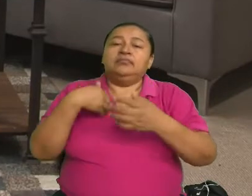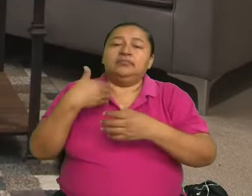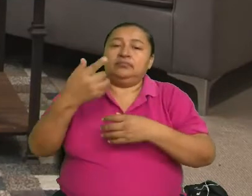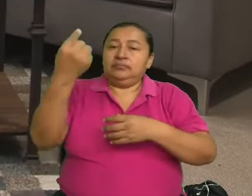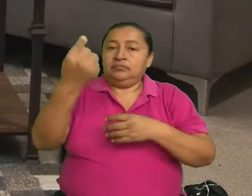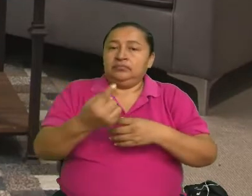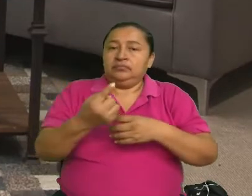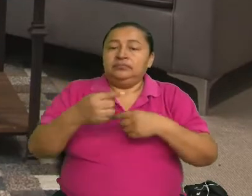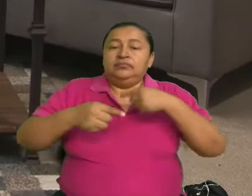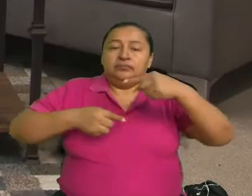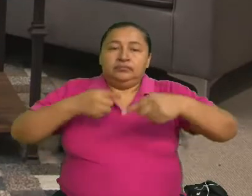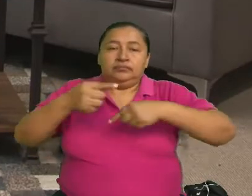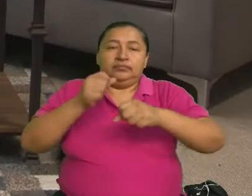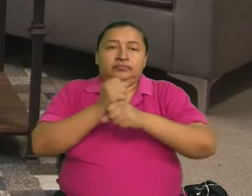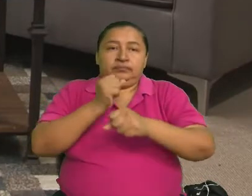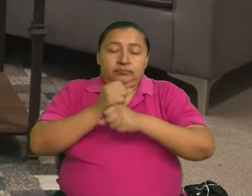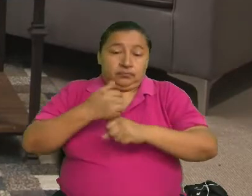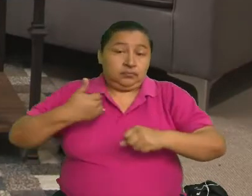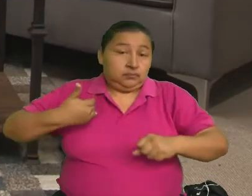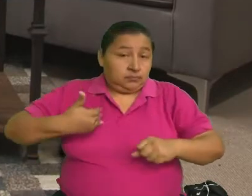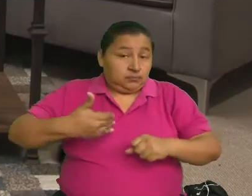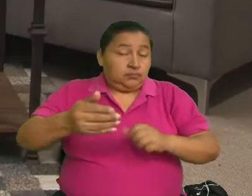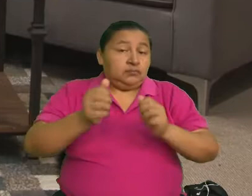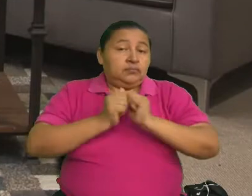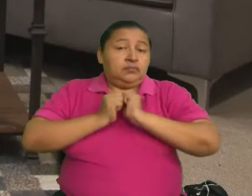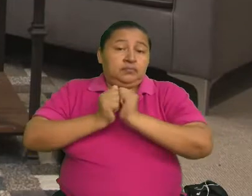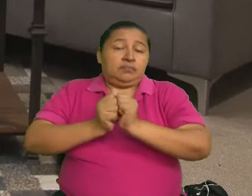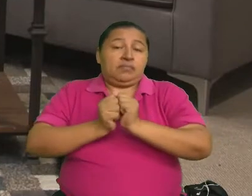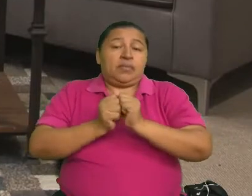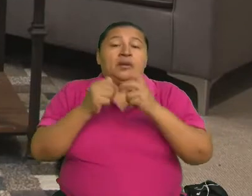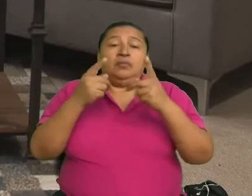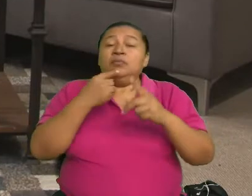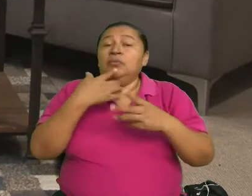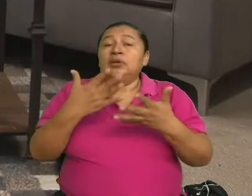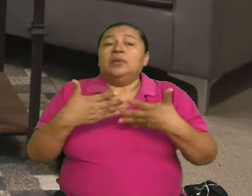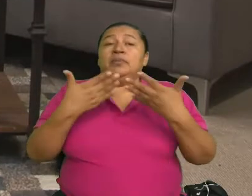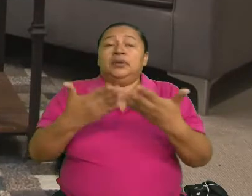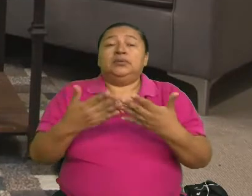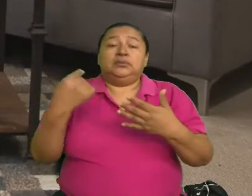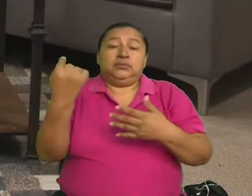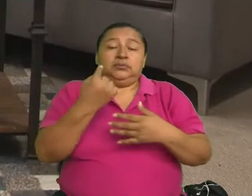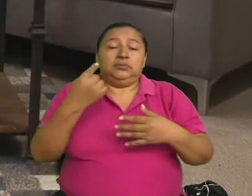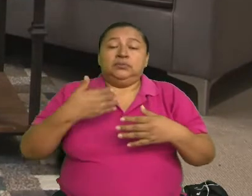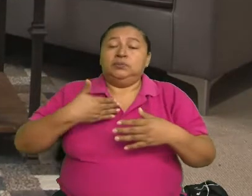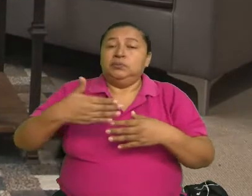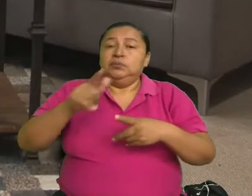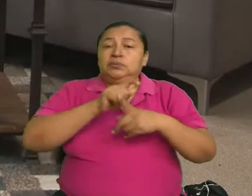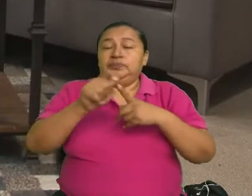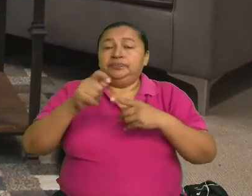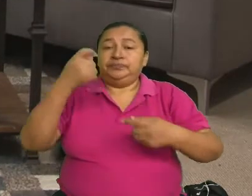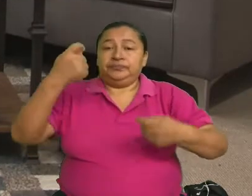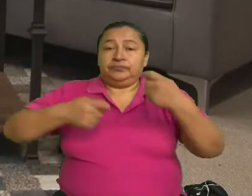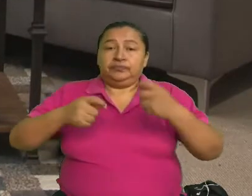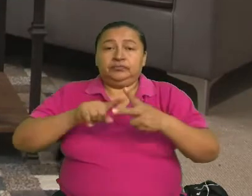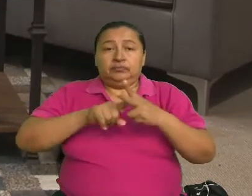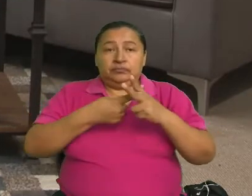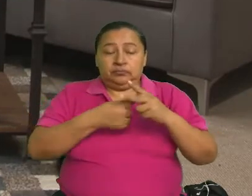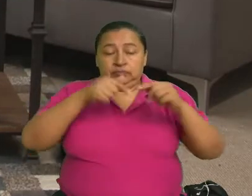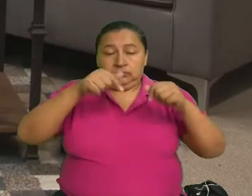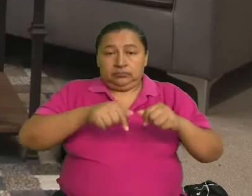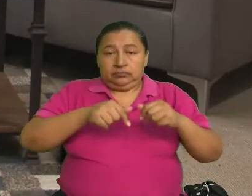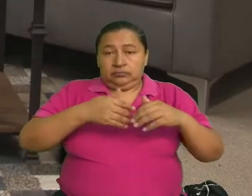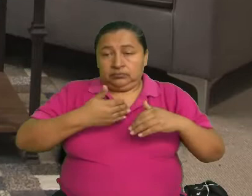del ciclo de trabajo que nos van a continuar acompañando. ¿Cómo no? ¿Cómo no? Porque además no son solamente para el mes de septiembre. Empiezan ahora